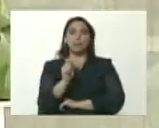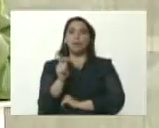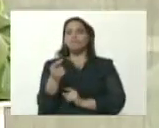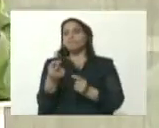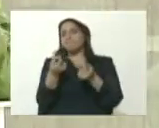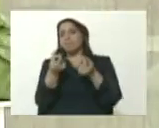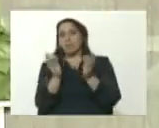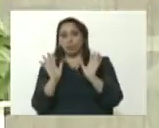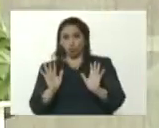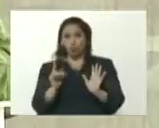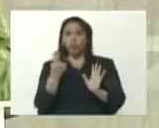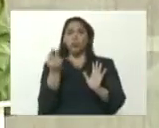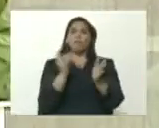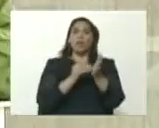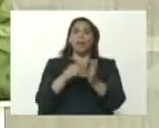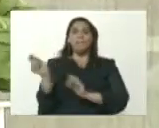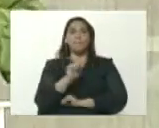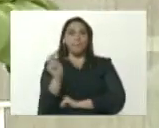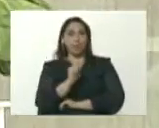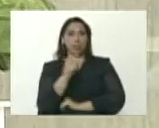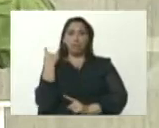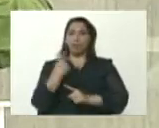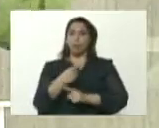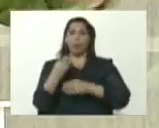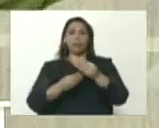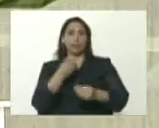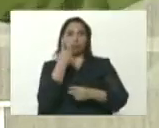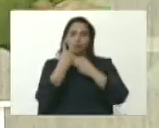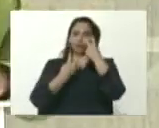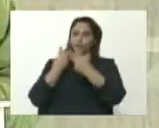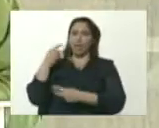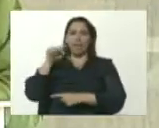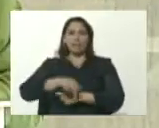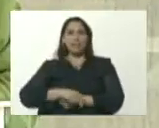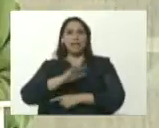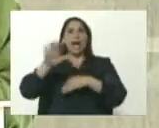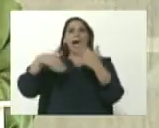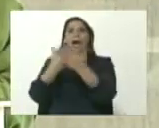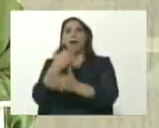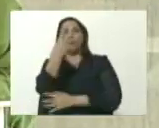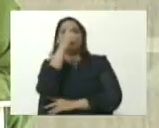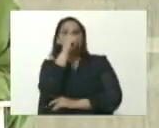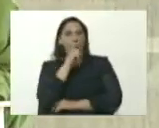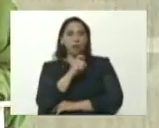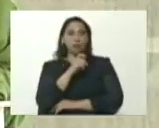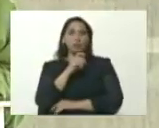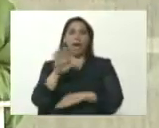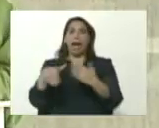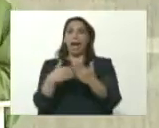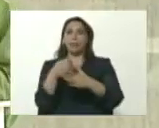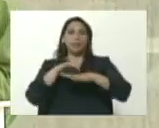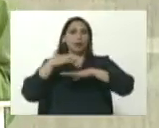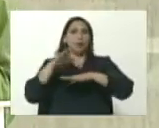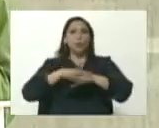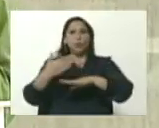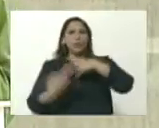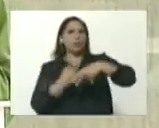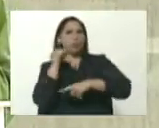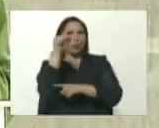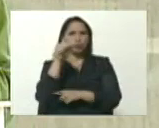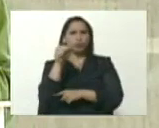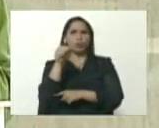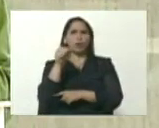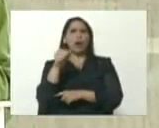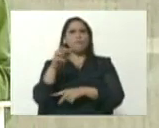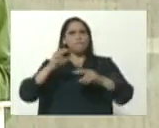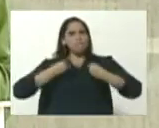Una vez al mes mínimo, de aquí a un año, hasta que dejemos, mira, porque la revolución está viviendo un